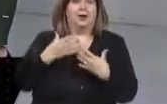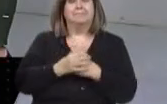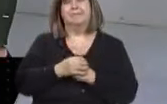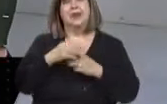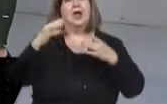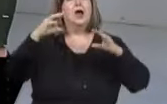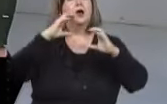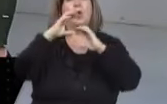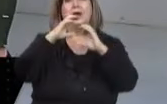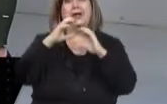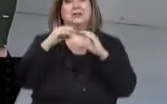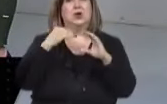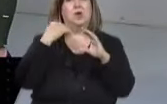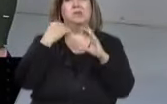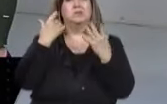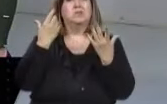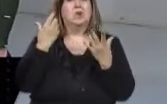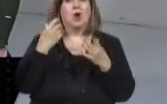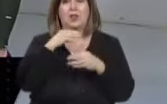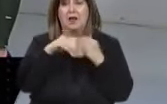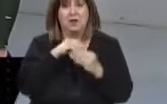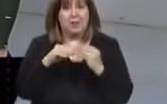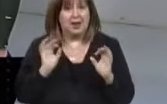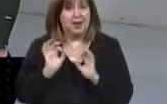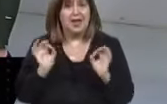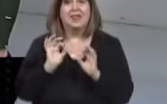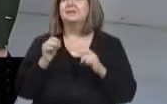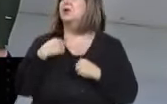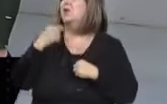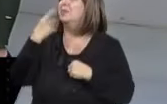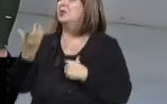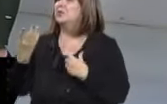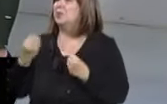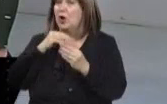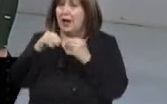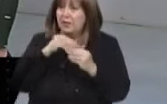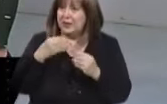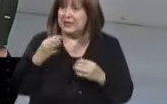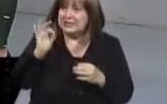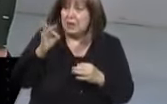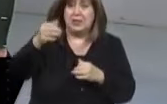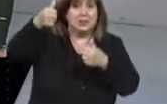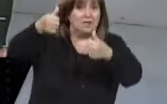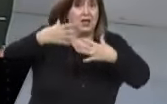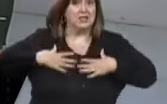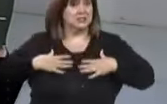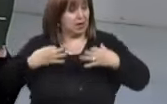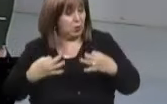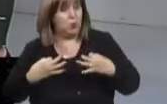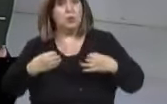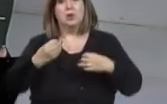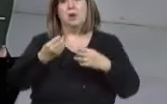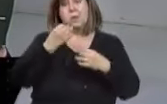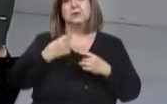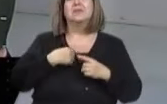5 meses. Saben que está más o menos bien. Eso te iba a preguntar, si tiene la familia alguna referencia de que le esté bien, de cómo está, no sé, está siendo tratado y demás.